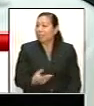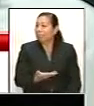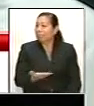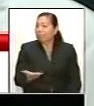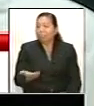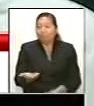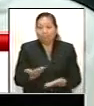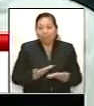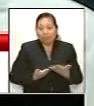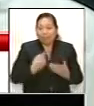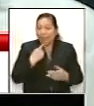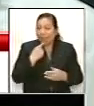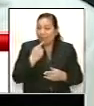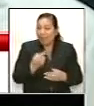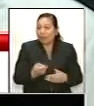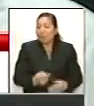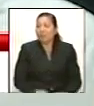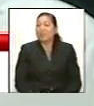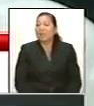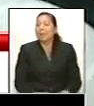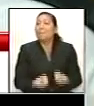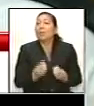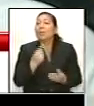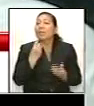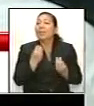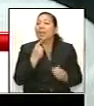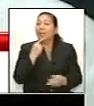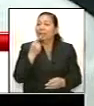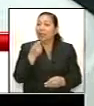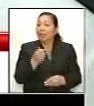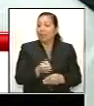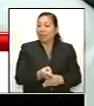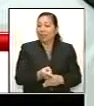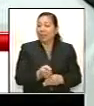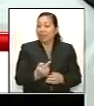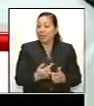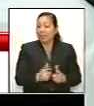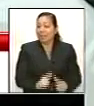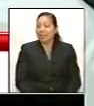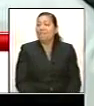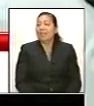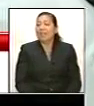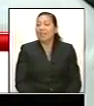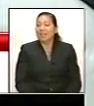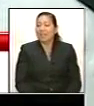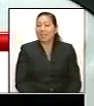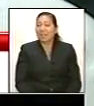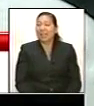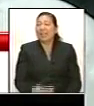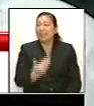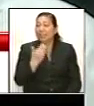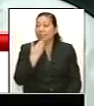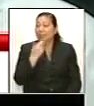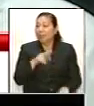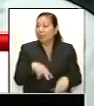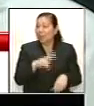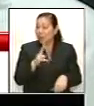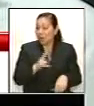y no se reciben las denuncias ahí? Porque el acoso es un delito contra la libertad. Entonces, quienes